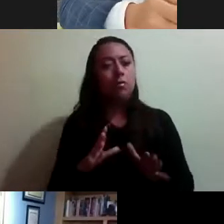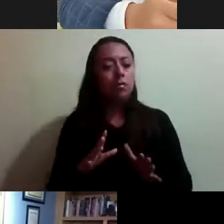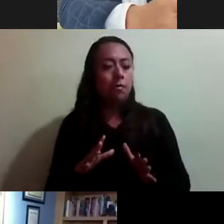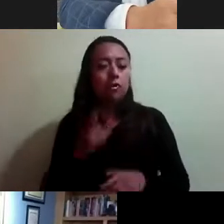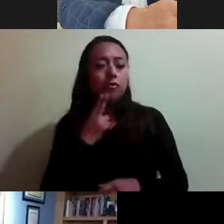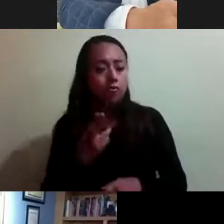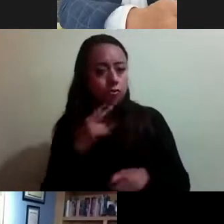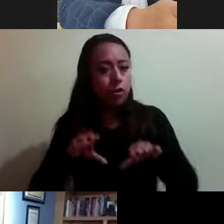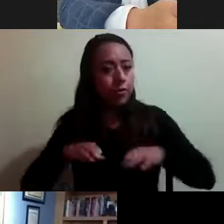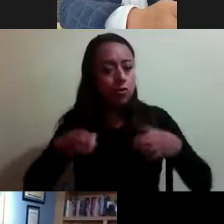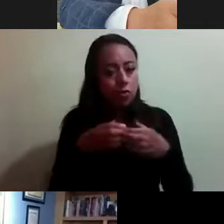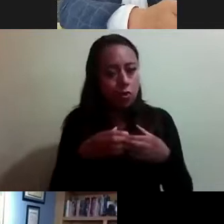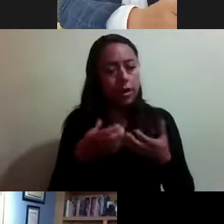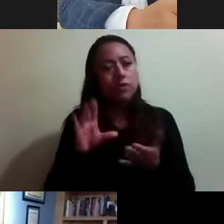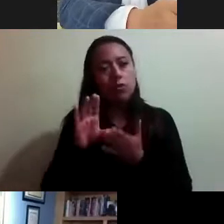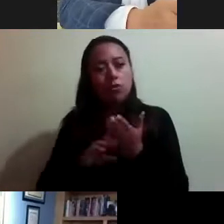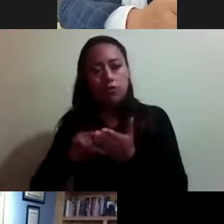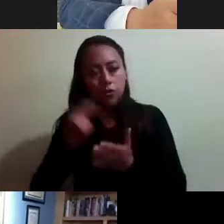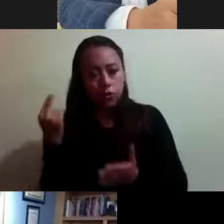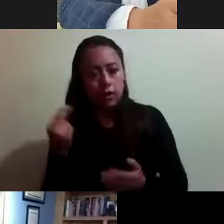de bienes y servicios.